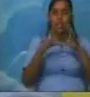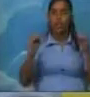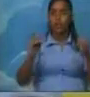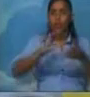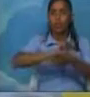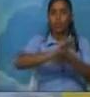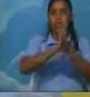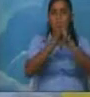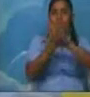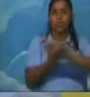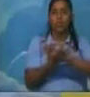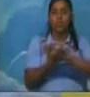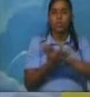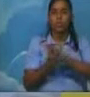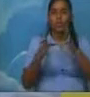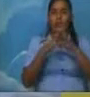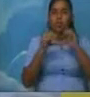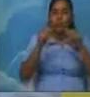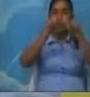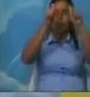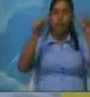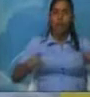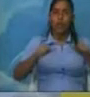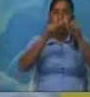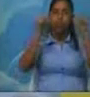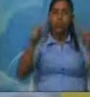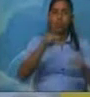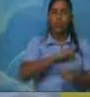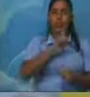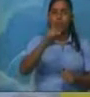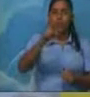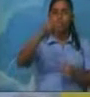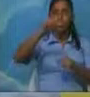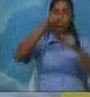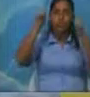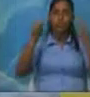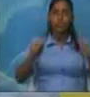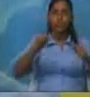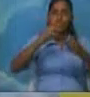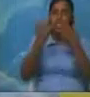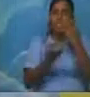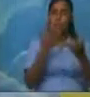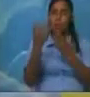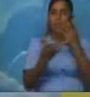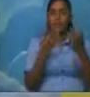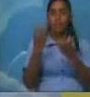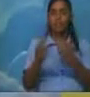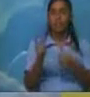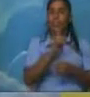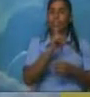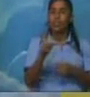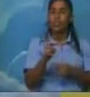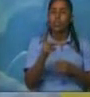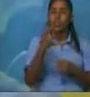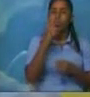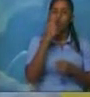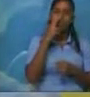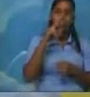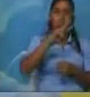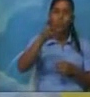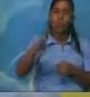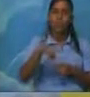destruyas las esculturas de sus dioses quemarás en el fuego no codiciarás